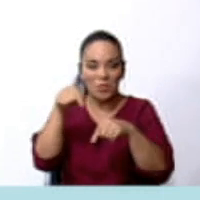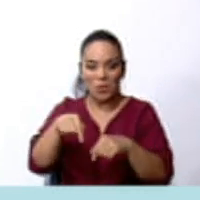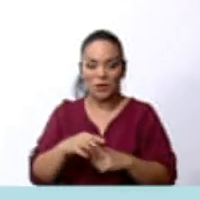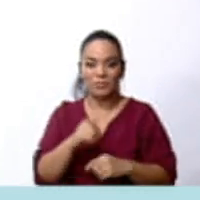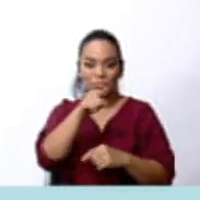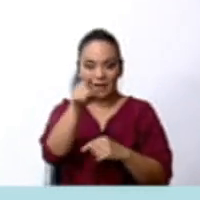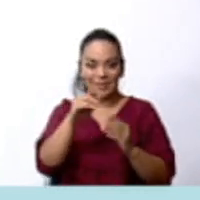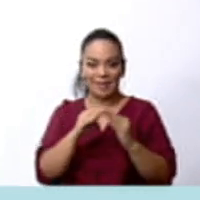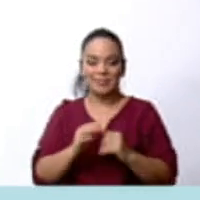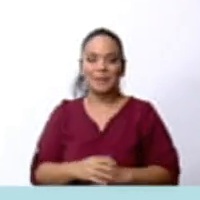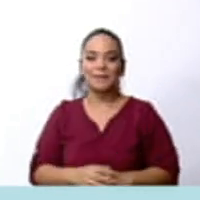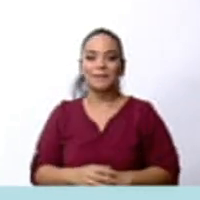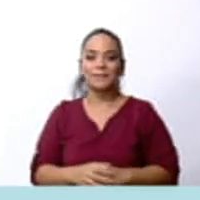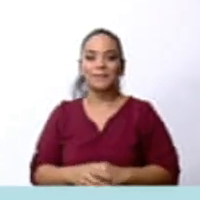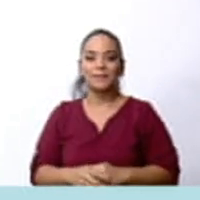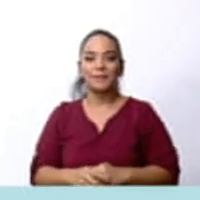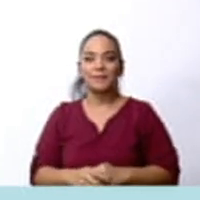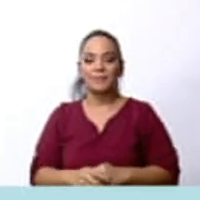en casita?